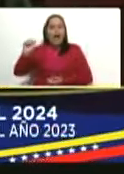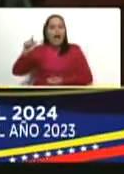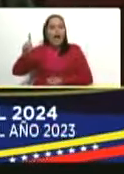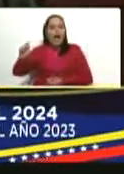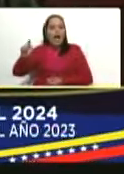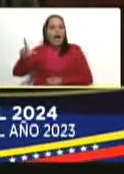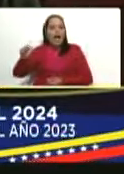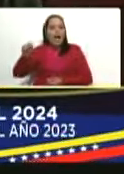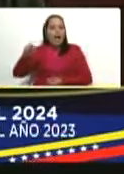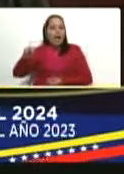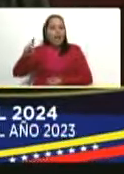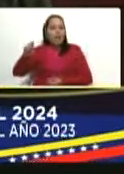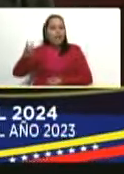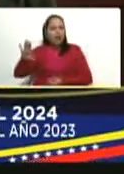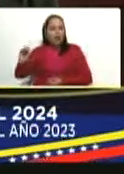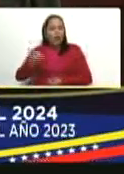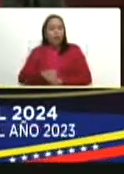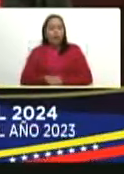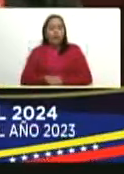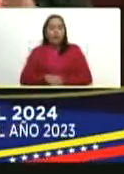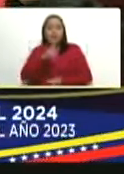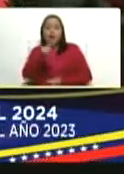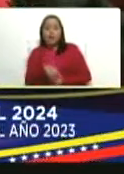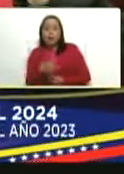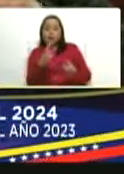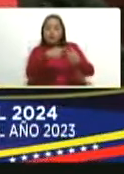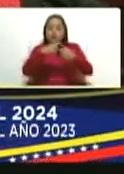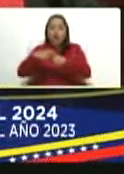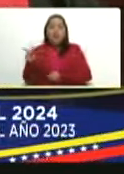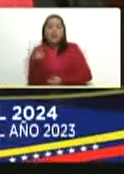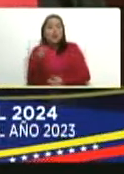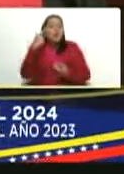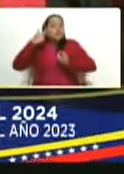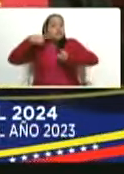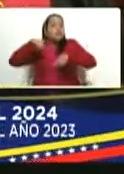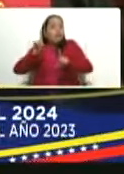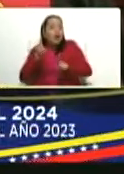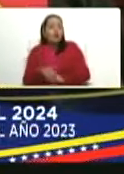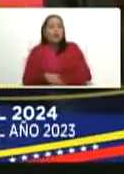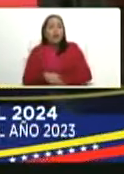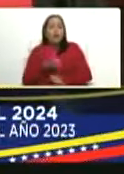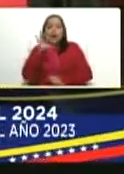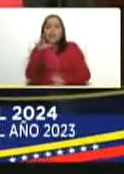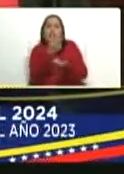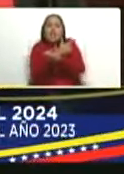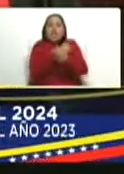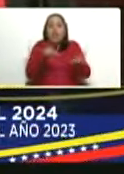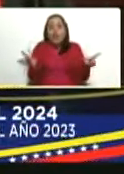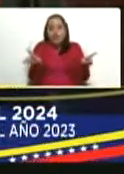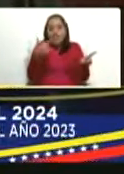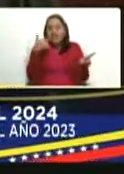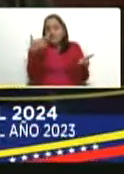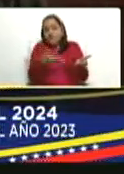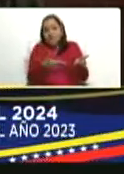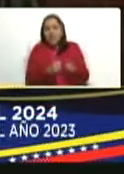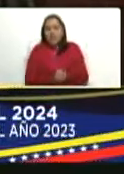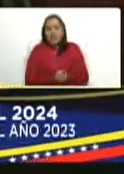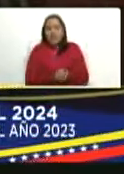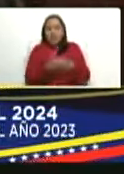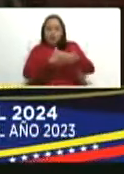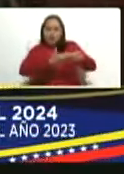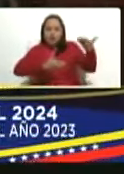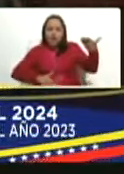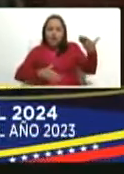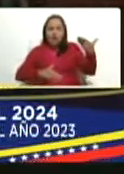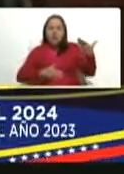a Venezuela en el concierto de las supuestas naciones libres de conformidad con lo dispuesto en la Carta